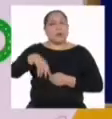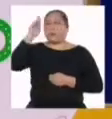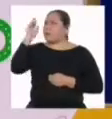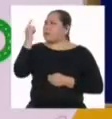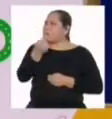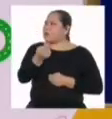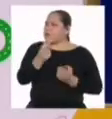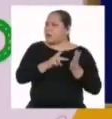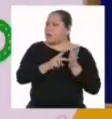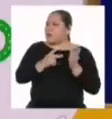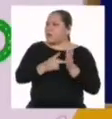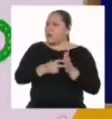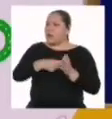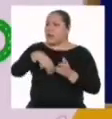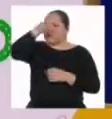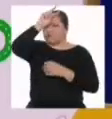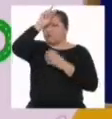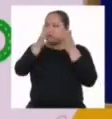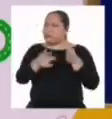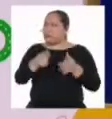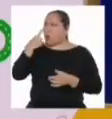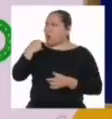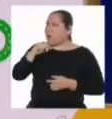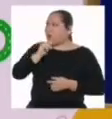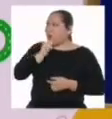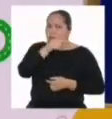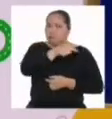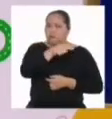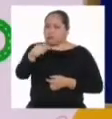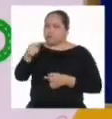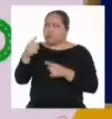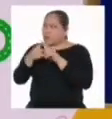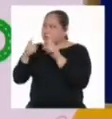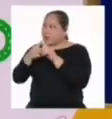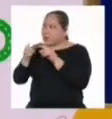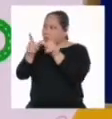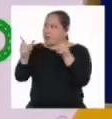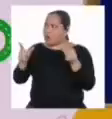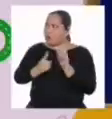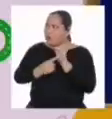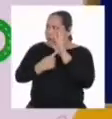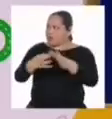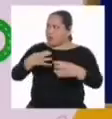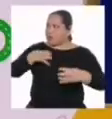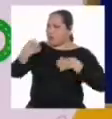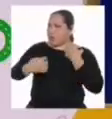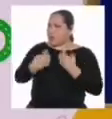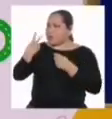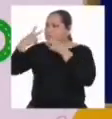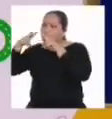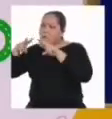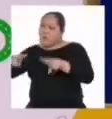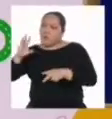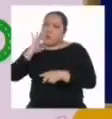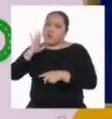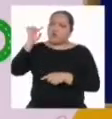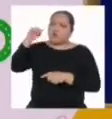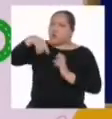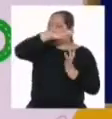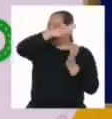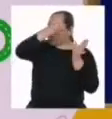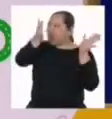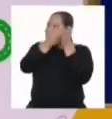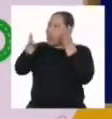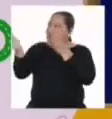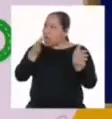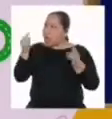Profesora, ¿eso quiere decir que las peruanas y peruanos tenemos instancias para presentar nuestras quejas si alguien contamina el aire cerca al lugar donde